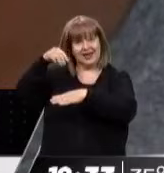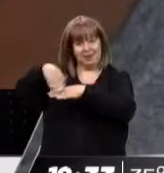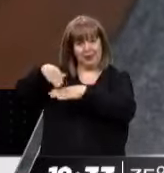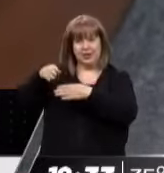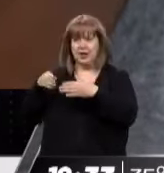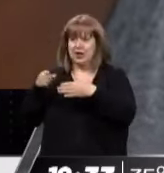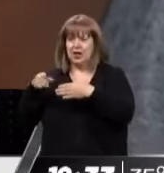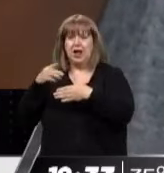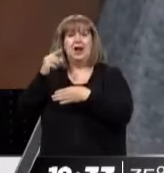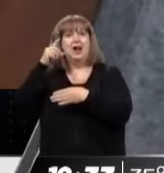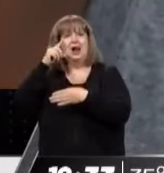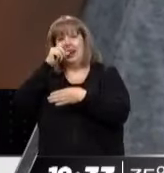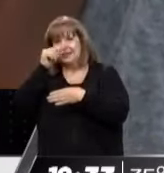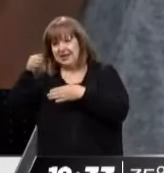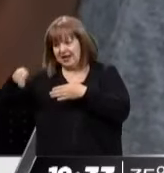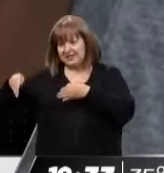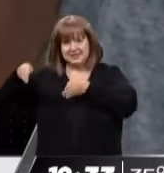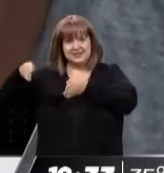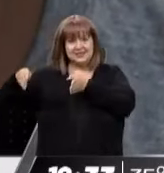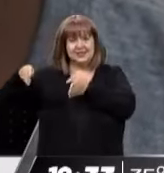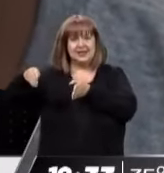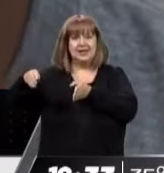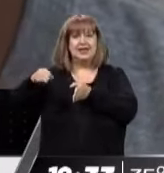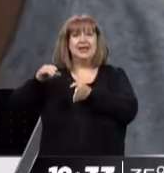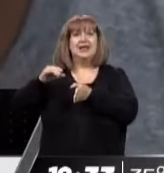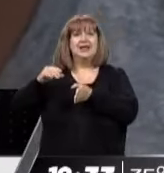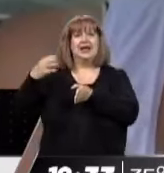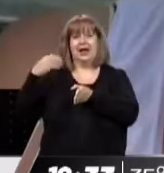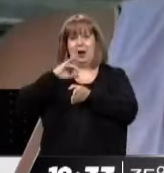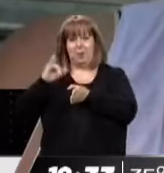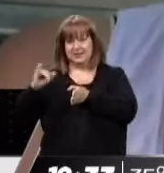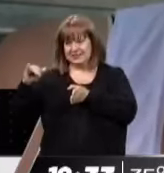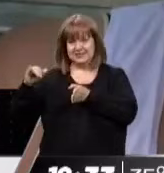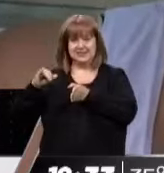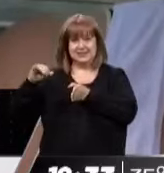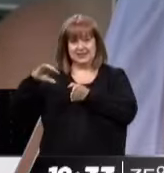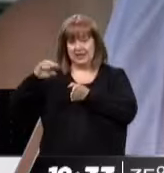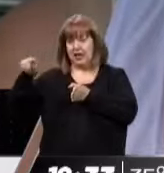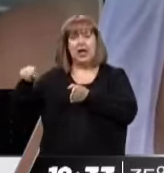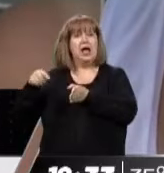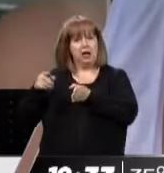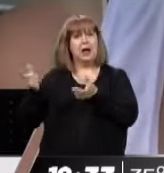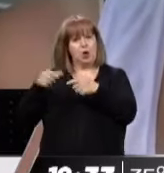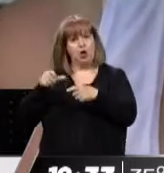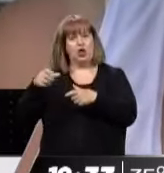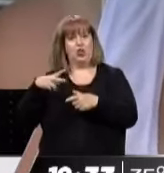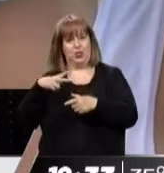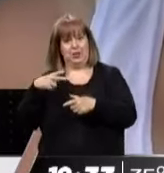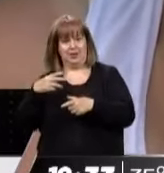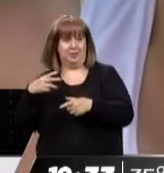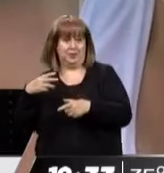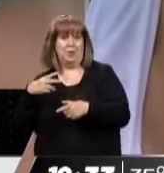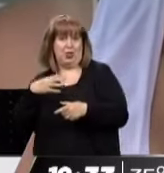la Calle Mitre entre Las Heras y General Paz, claro, la Lúbica. Tuvimos reunión con él, también